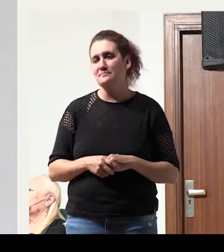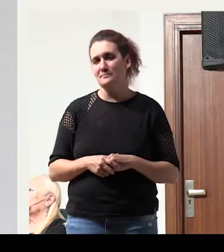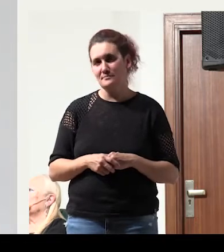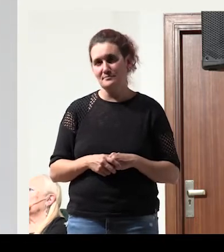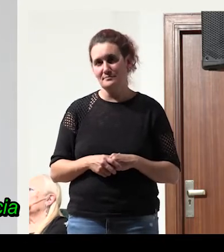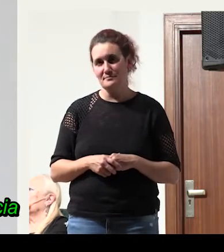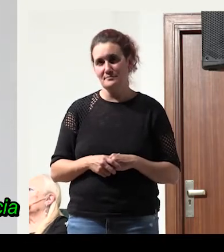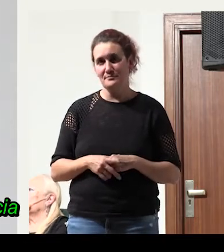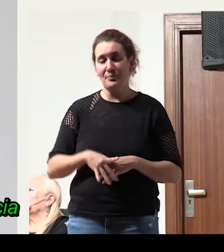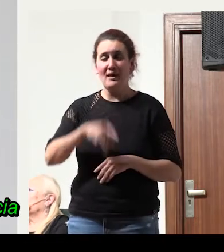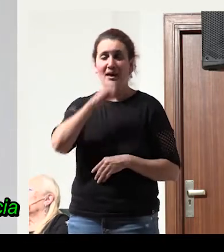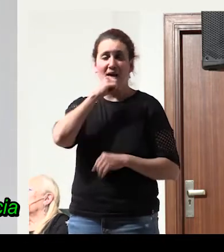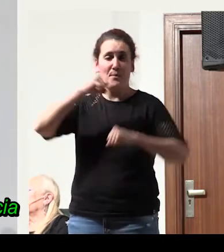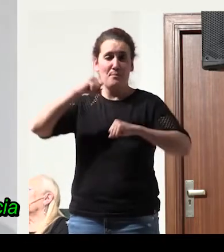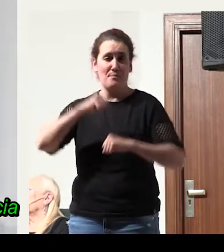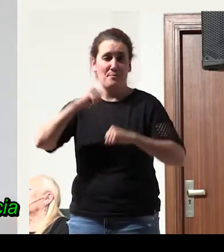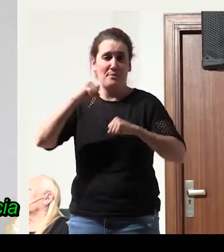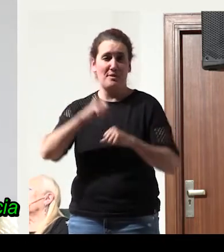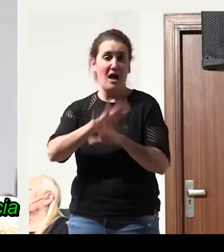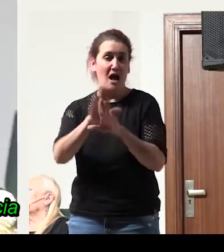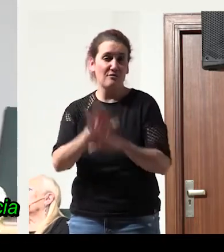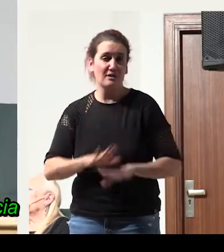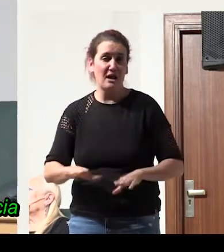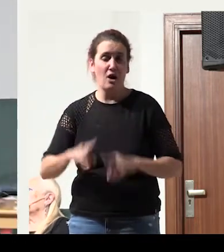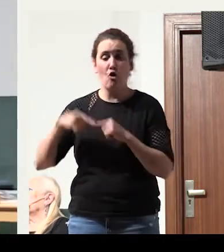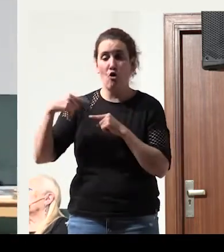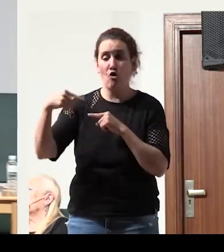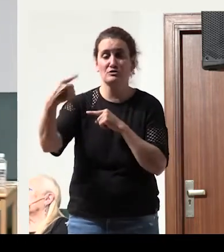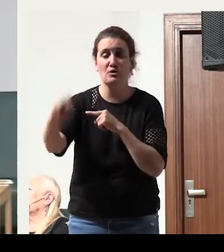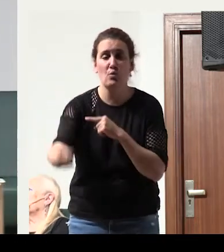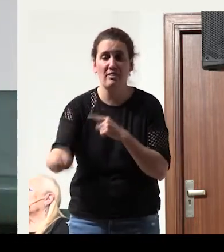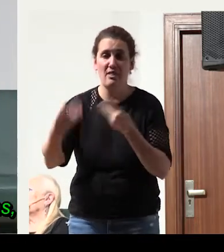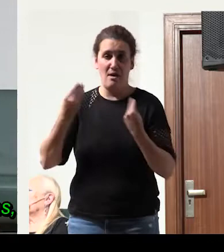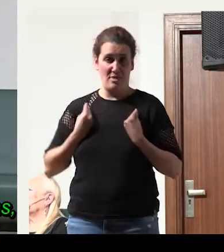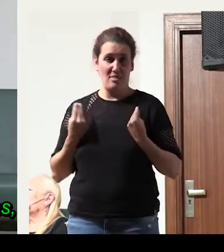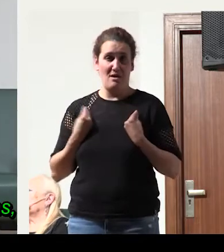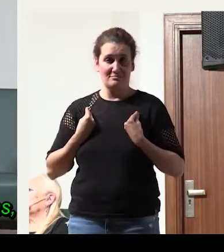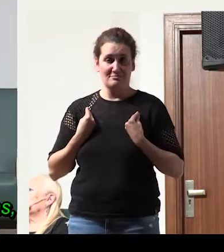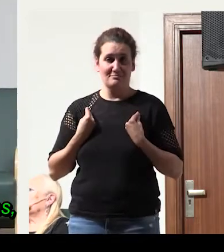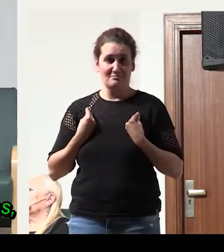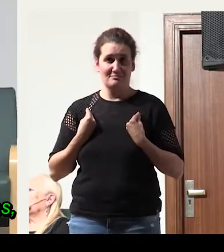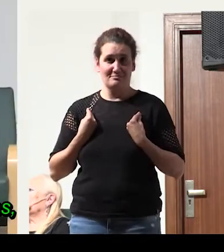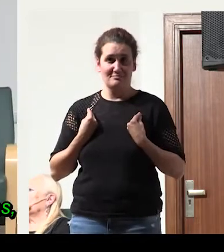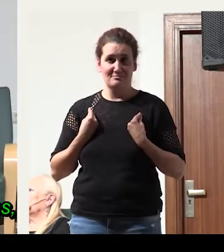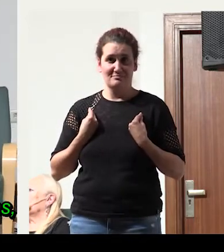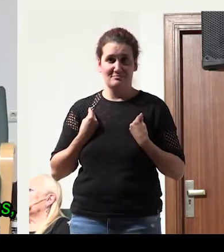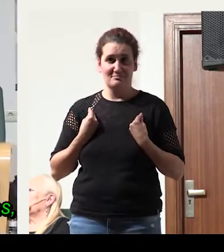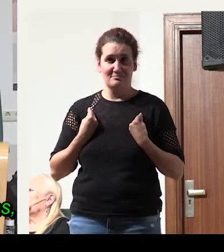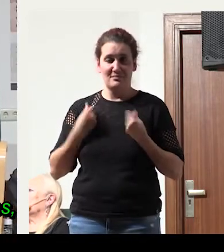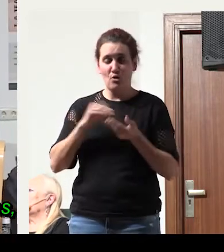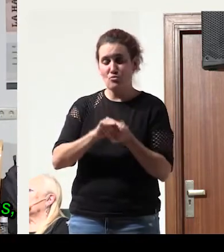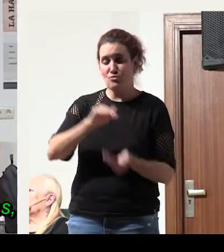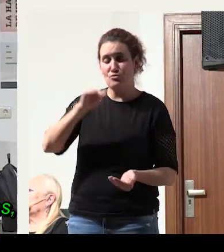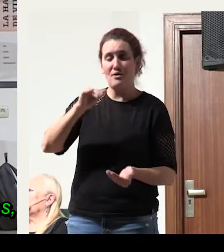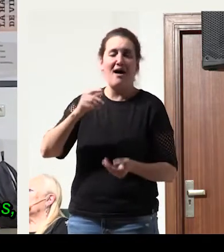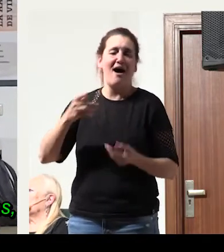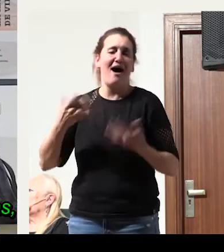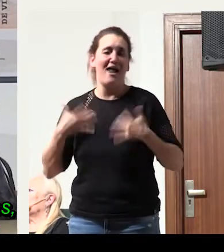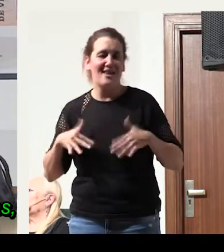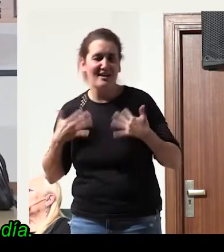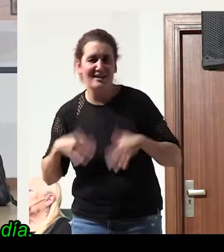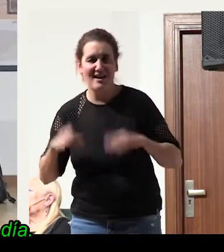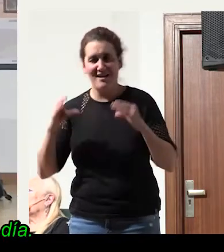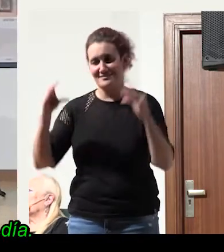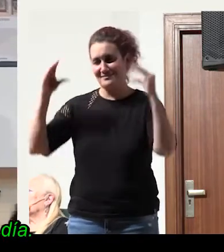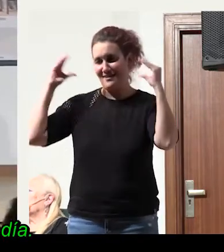Envejecer, al fin y al cabo, no es más que la consecuencia de toda una vida, decíamos antes, el cultivo de todas las alegrías, cargas,